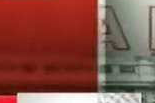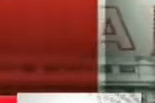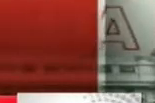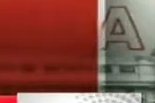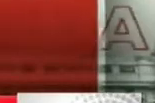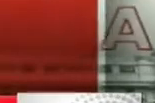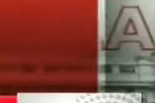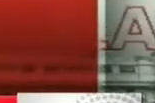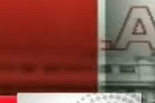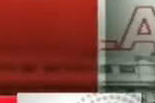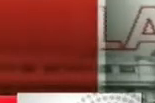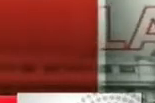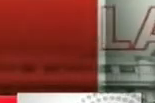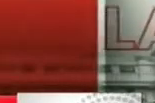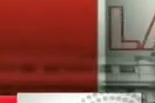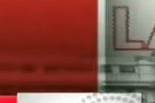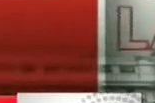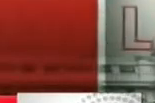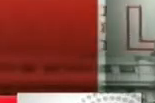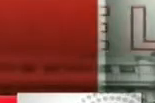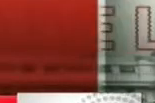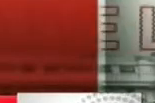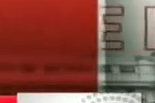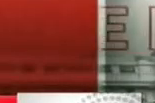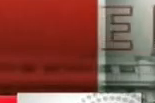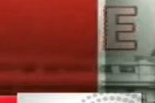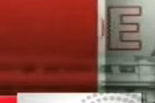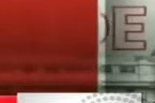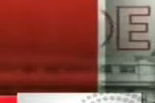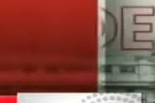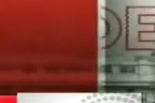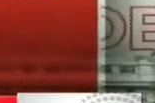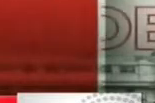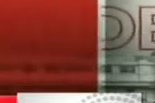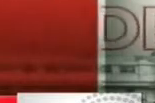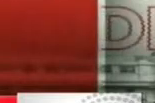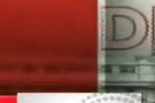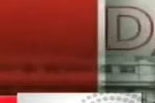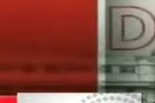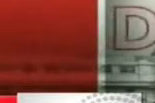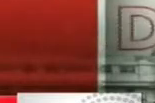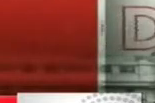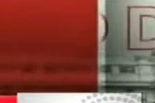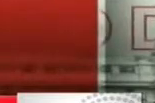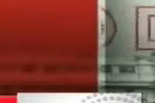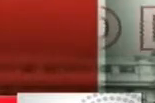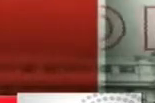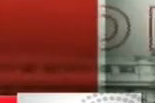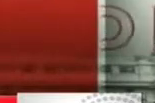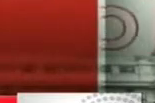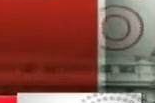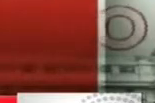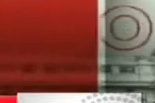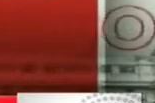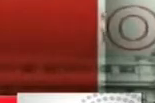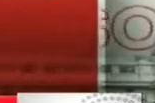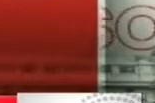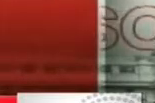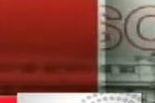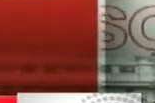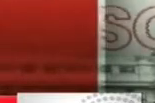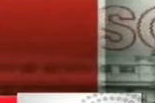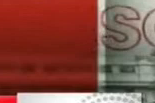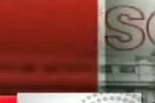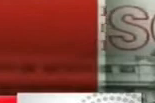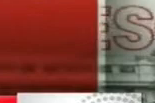Muchas gracias, señor presidente. Saludo al señor ministro de Economía. Soy el congresista Wilson Soto Palacios, representante por la